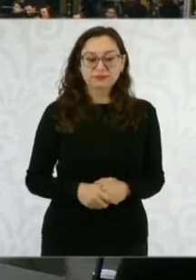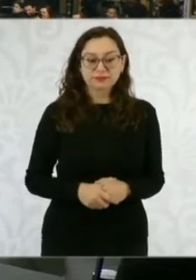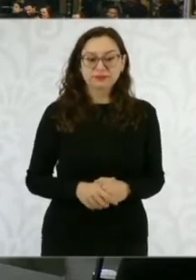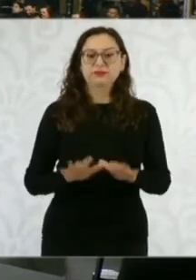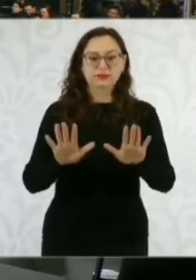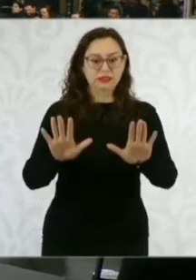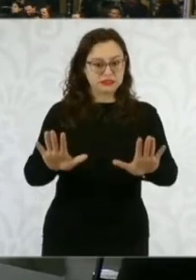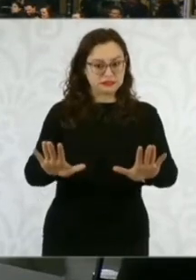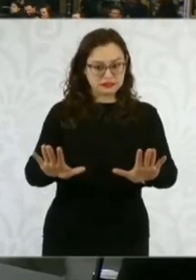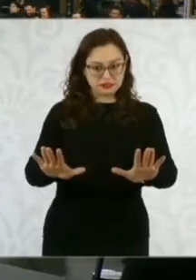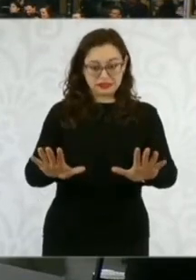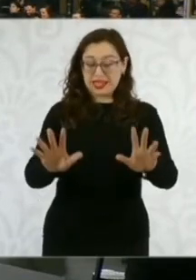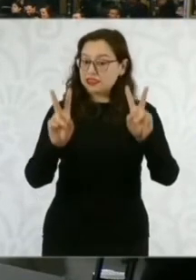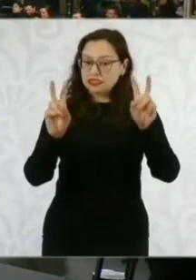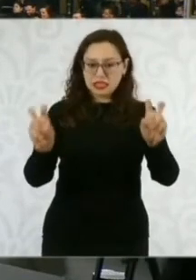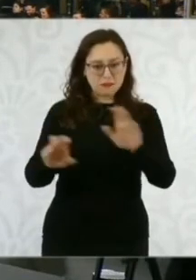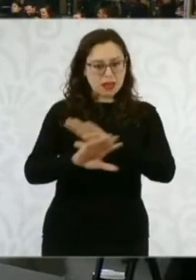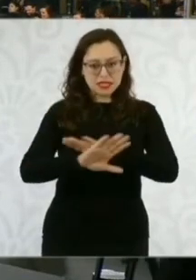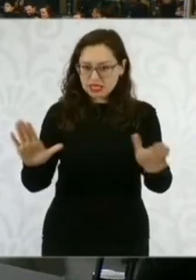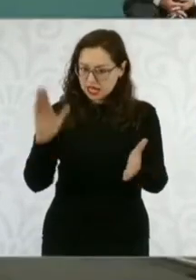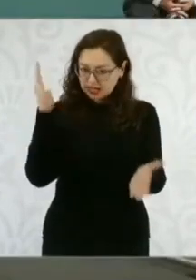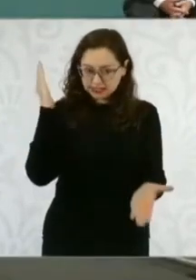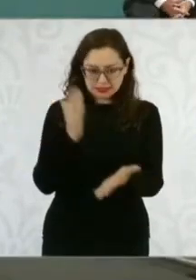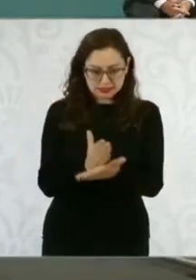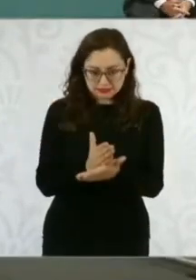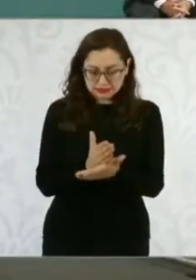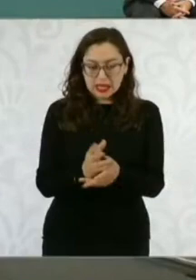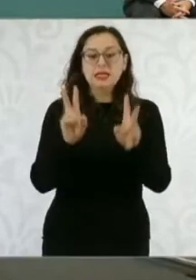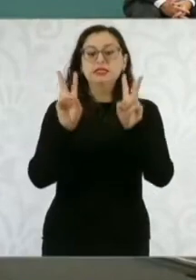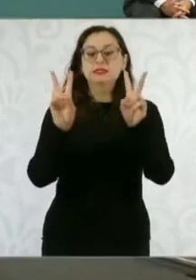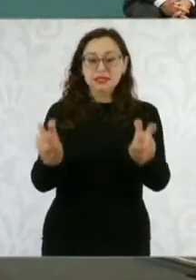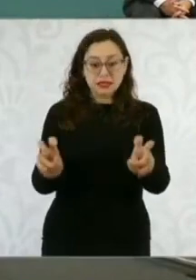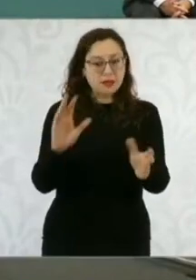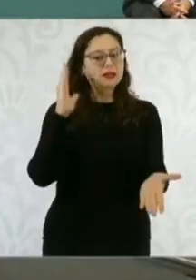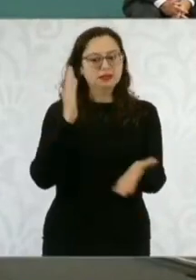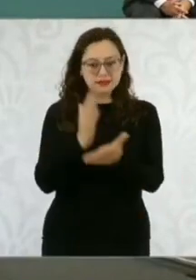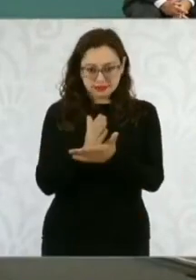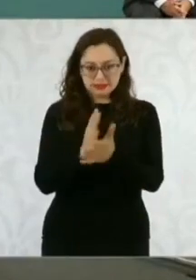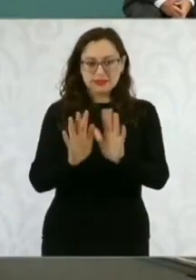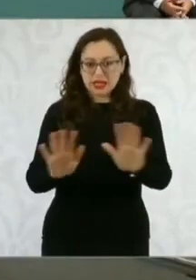Si quieren vamos a dejarlo aquí, el tema Infonavit,